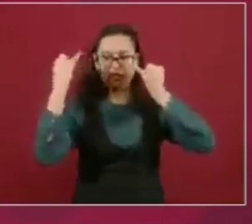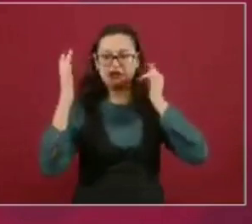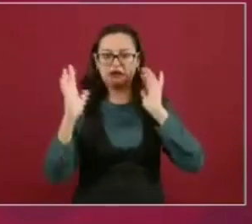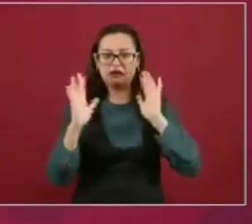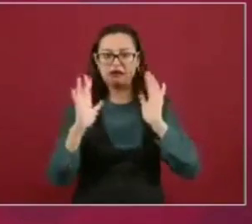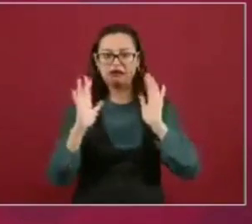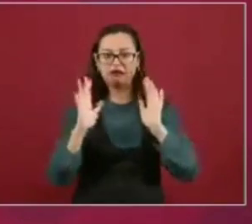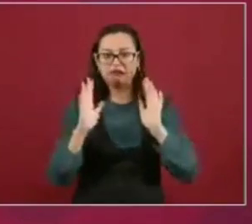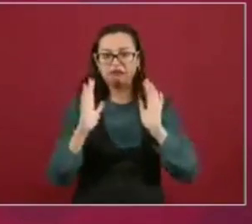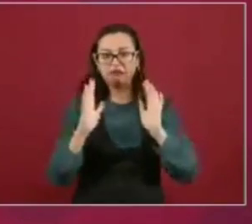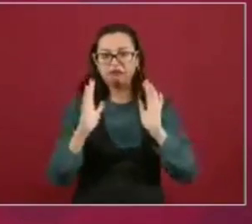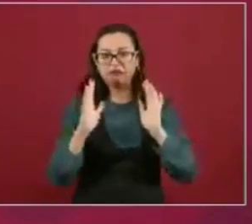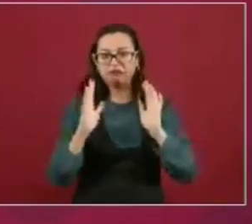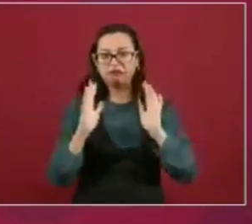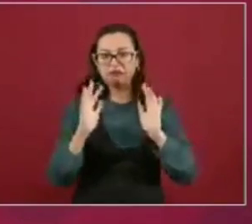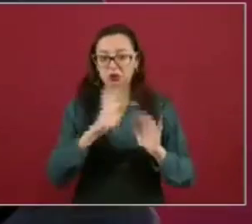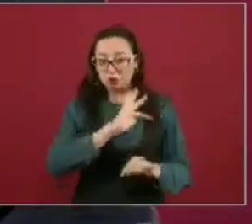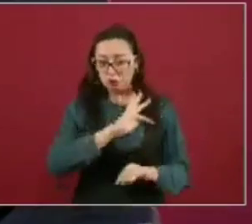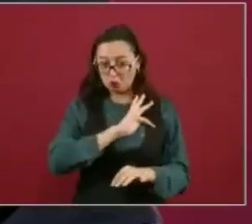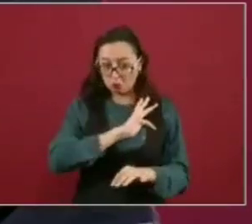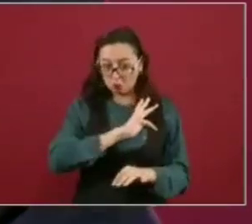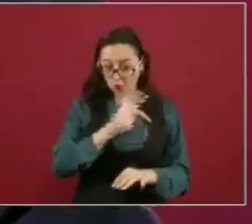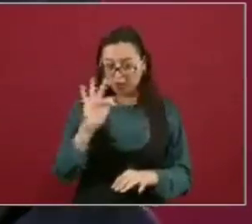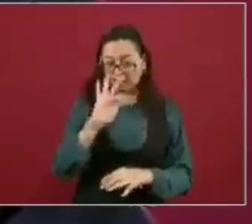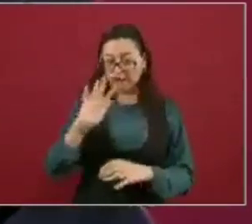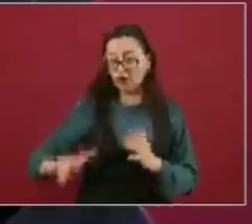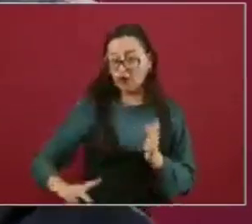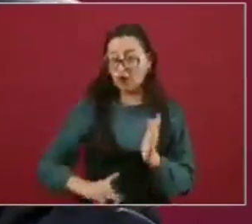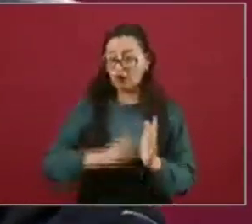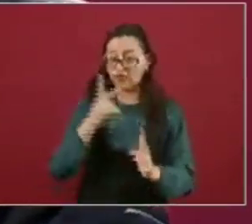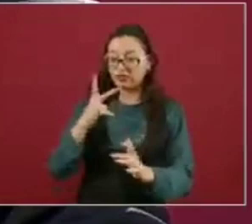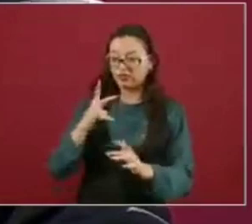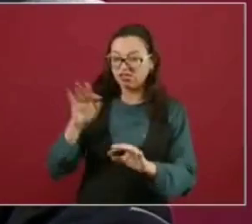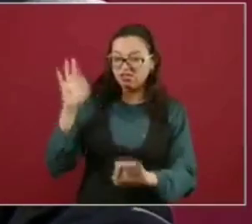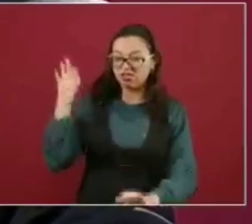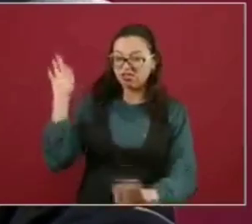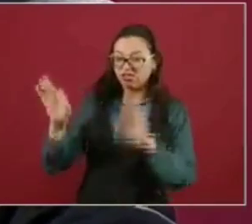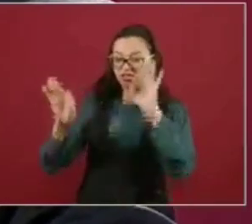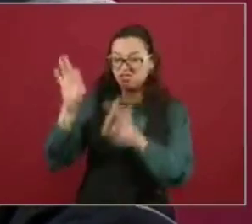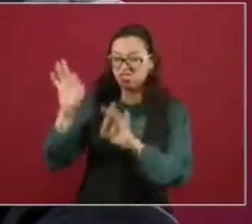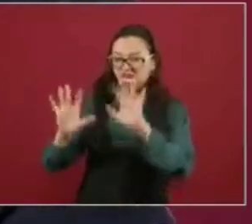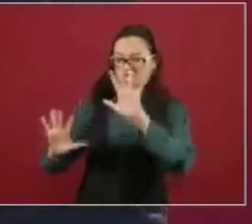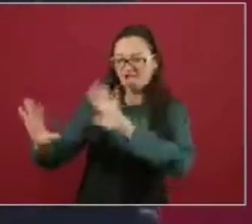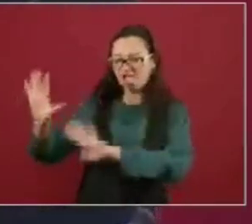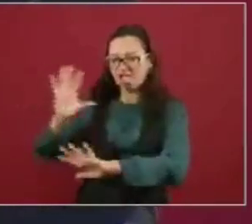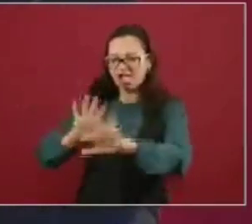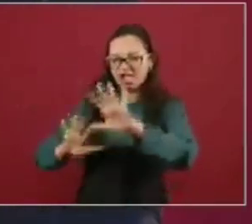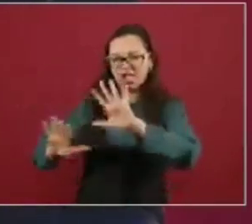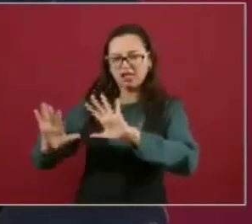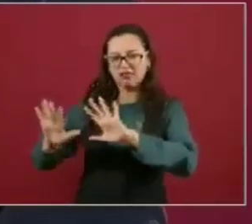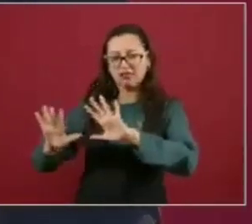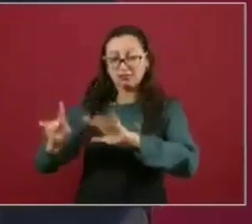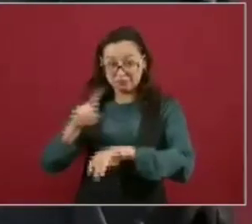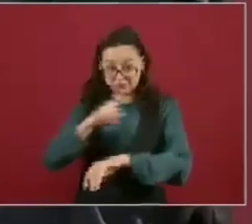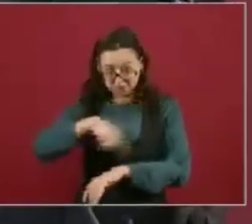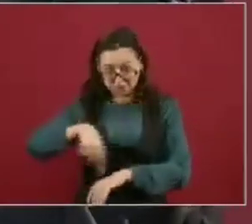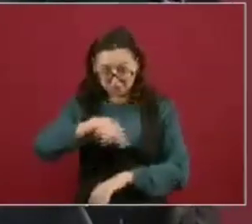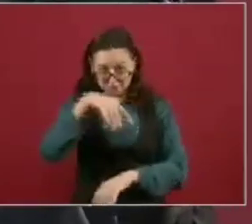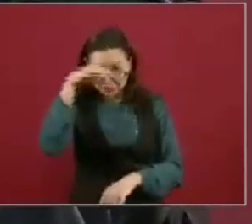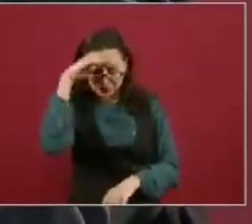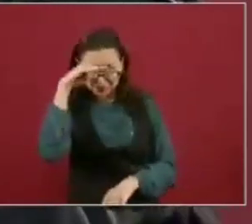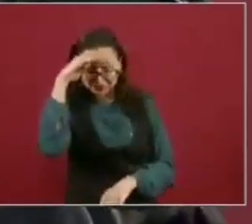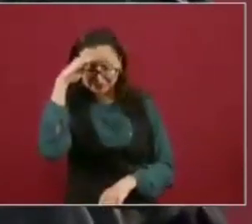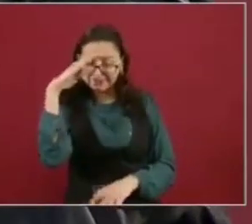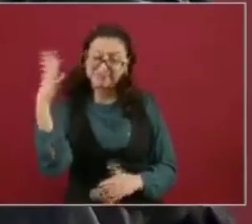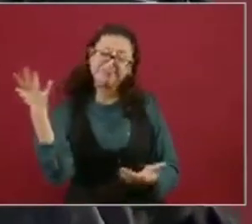puede manipular a la gente, que se puede engañar a la gente, pues